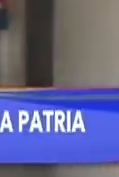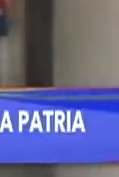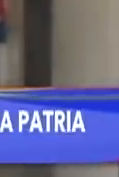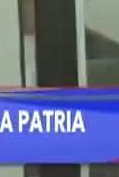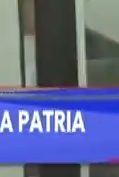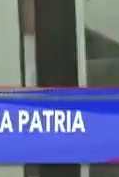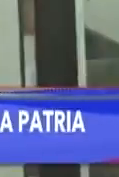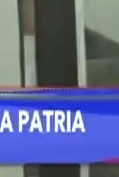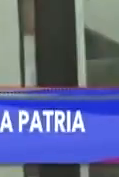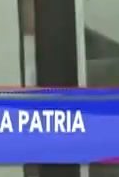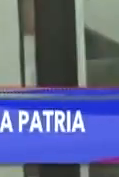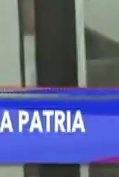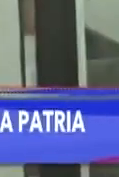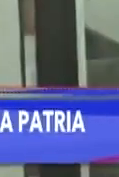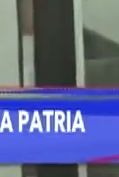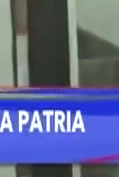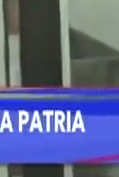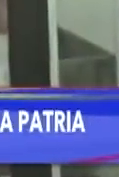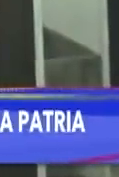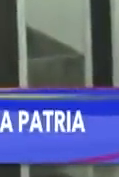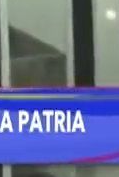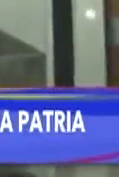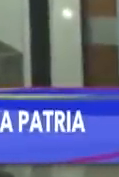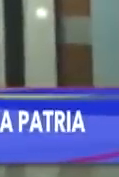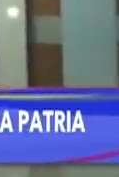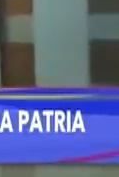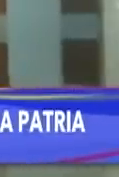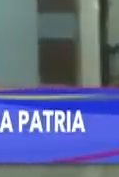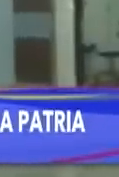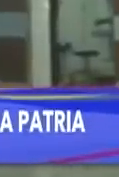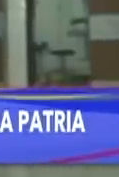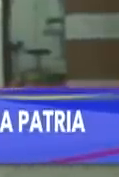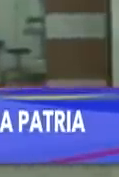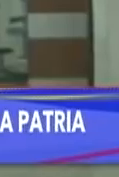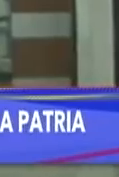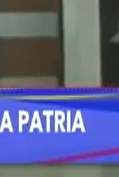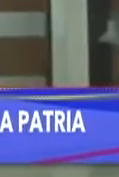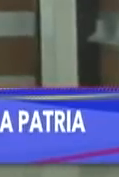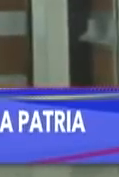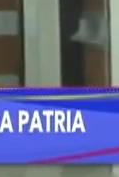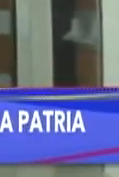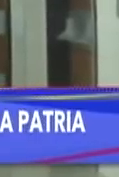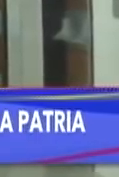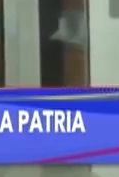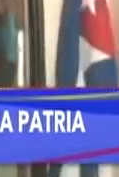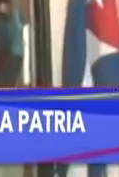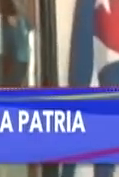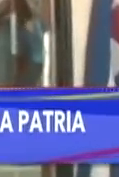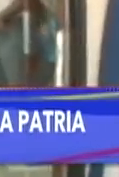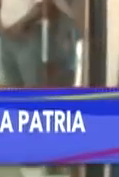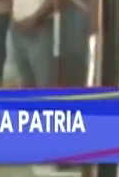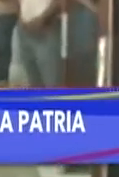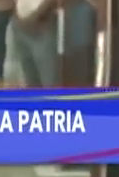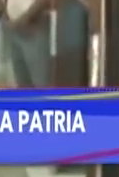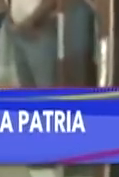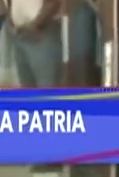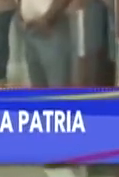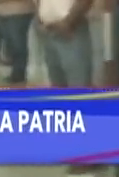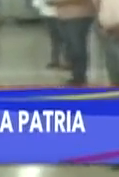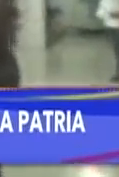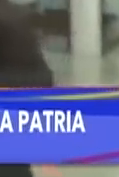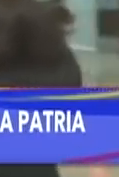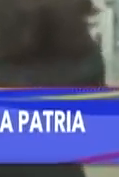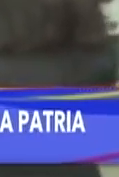atenderlos en una consulta para la salud visual. Adelante. Aquí vemos los